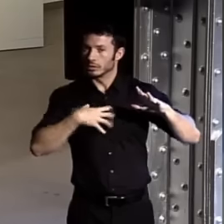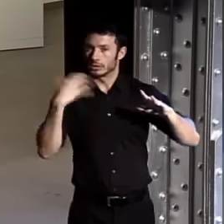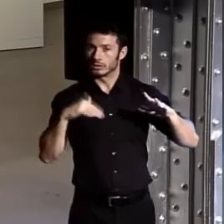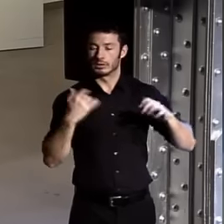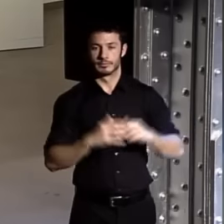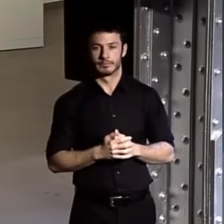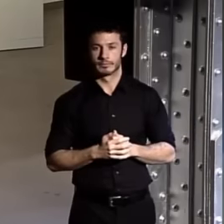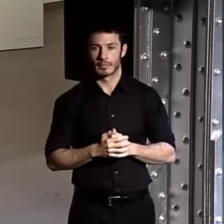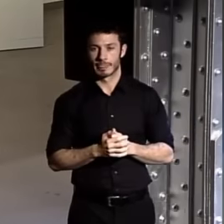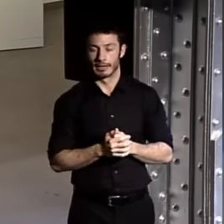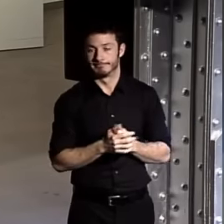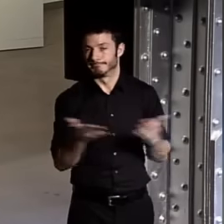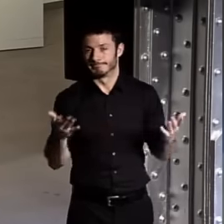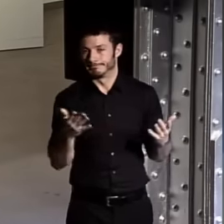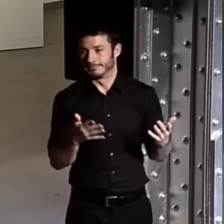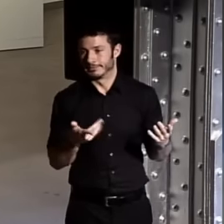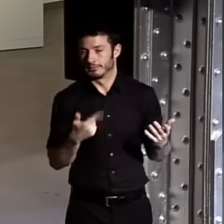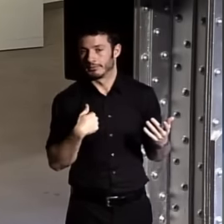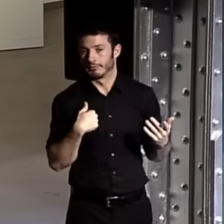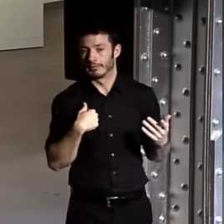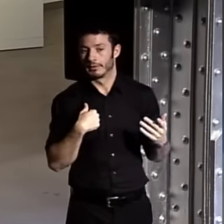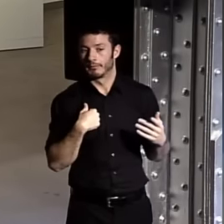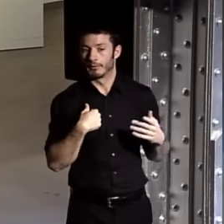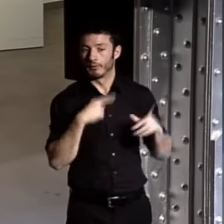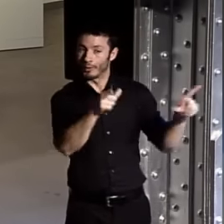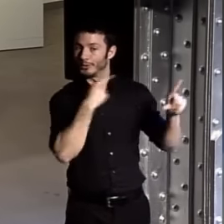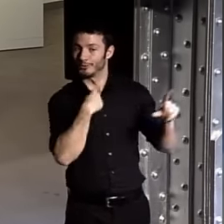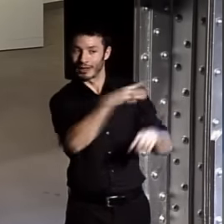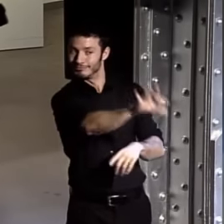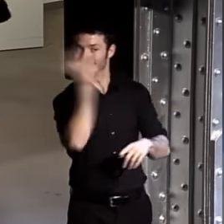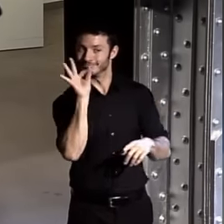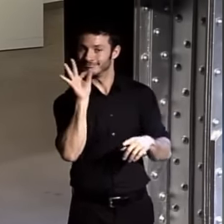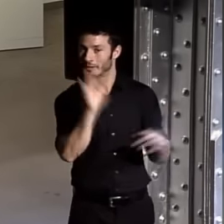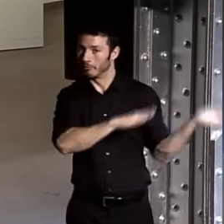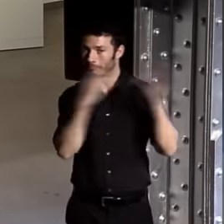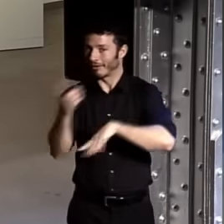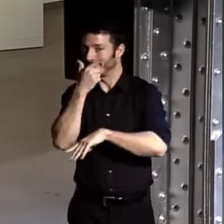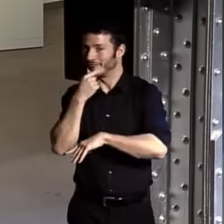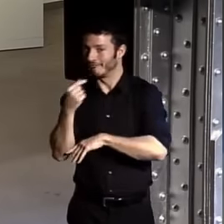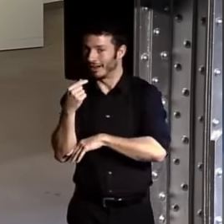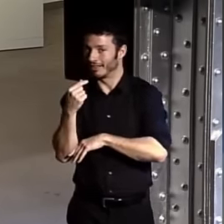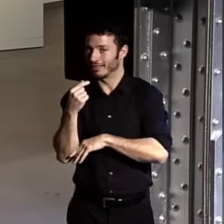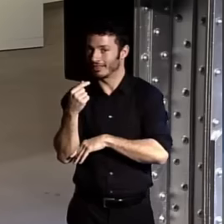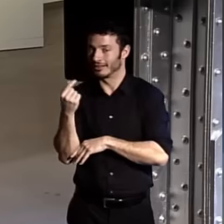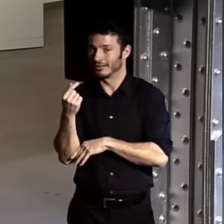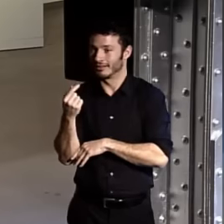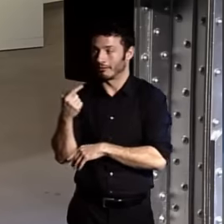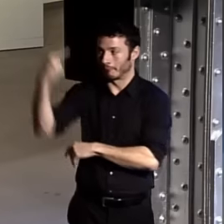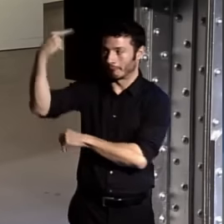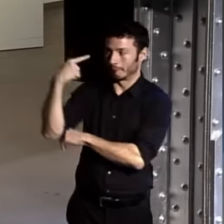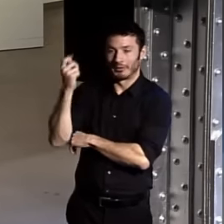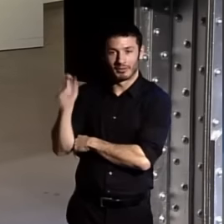sea es lo típico que que tú escoges los cuadros que más te gustan y que tú hubieras versionado si sin que te lo sin que te lo